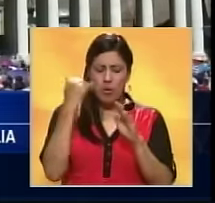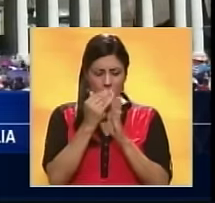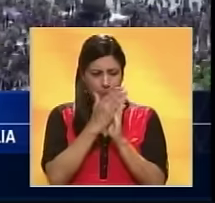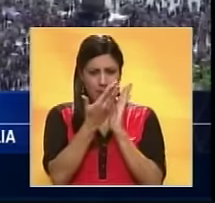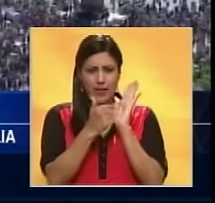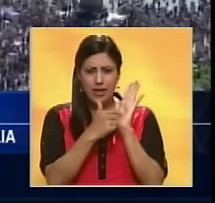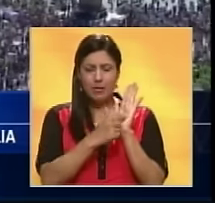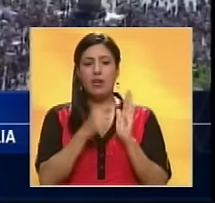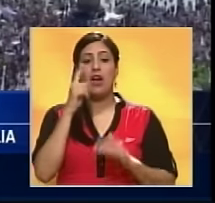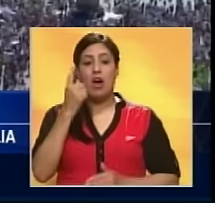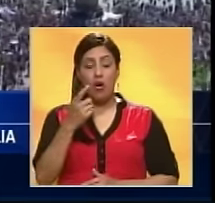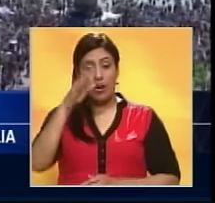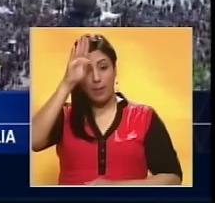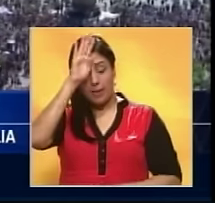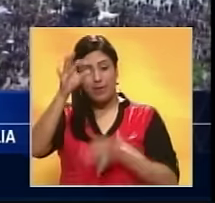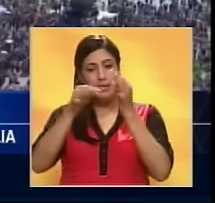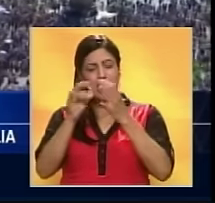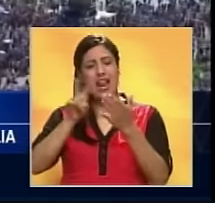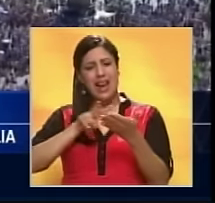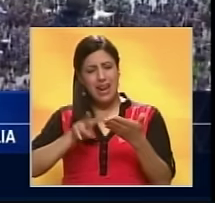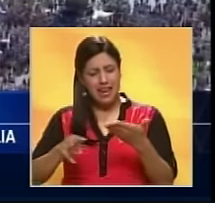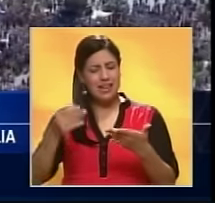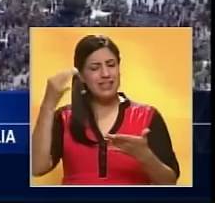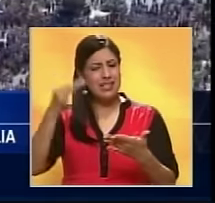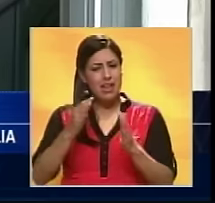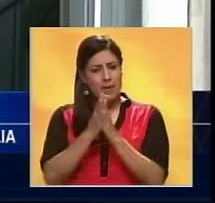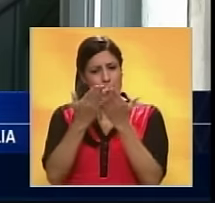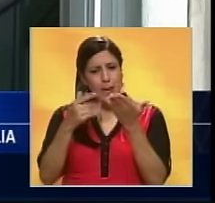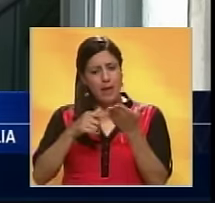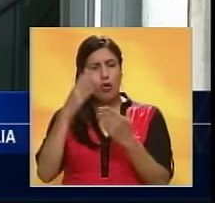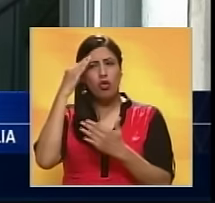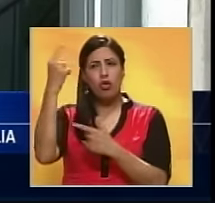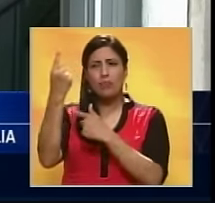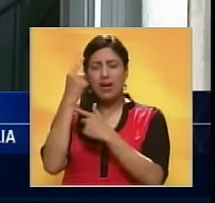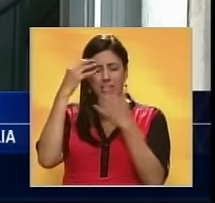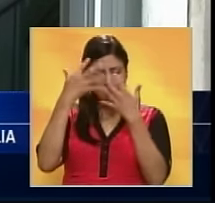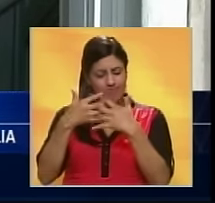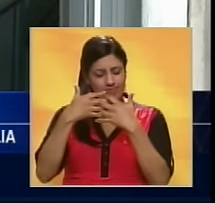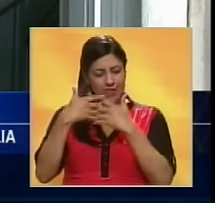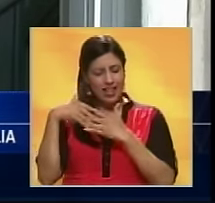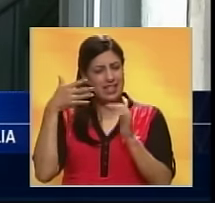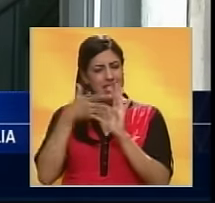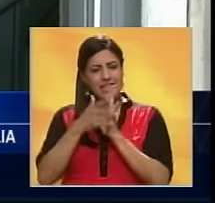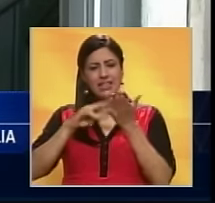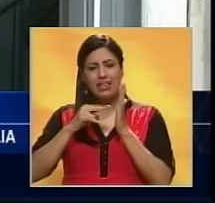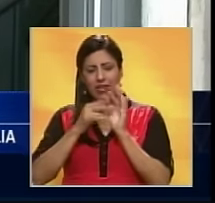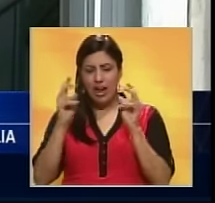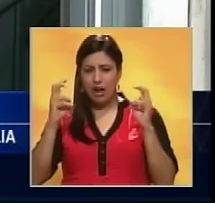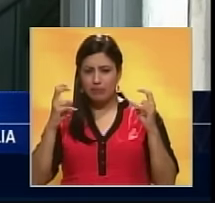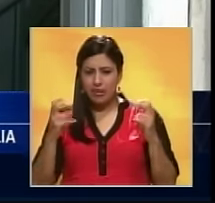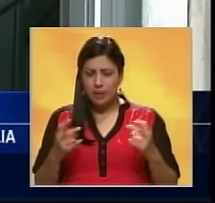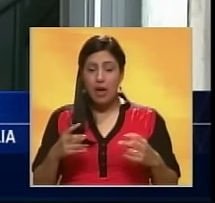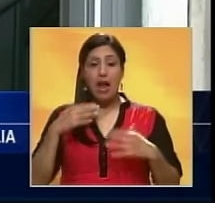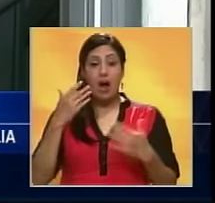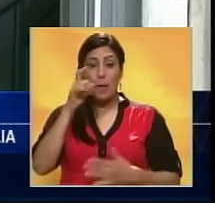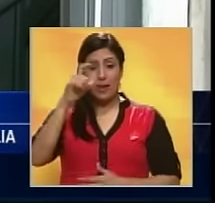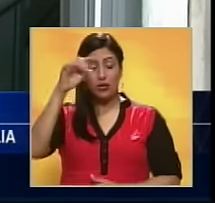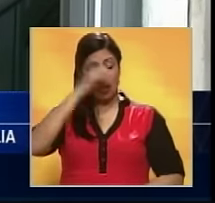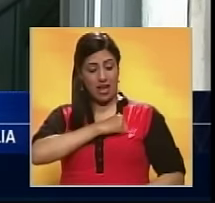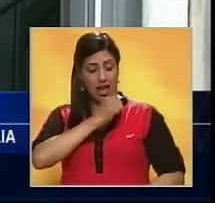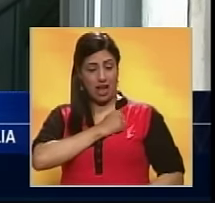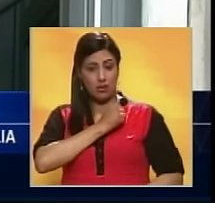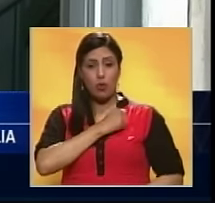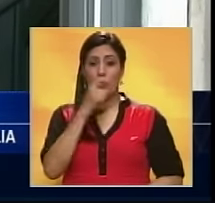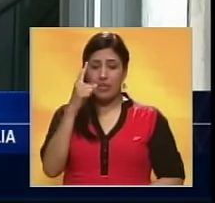del Ángelus, el pontífice pidió leer más a menudo la Santa Palabra y meditar sobre su contenido. Afirmó que los cristianos deben afrontar